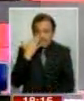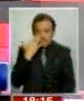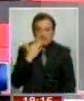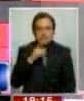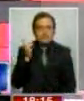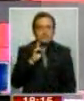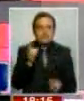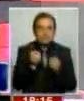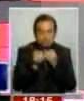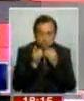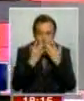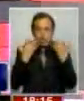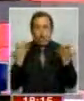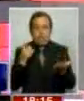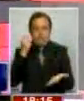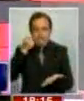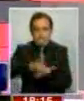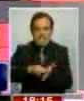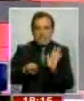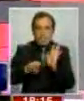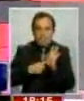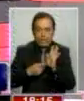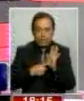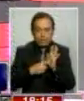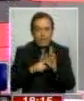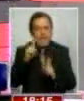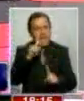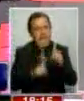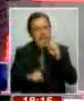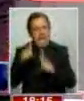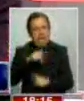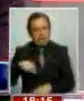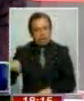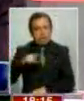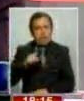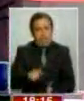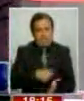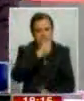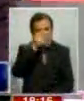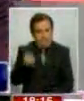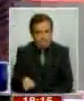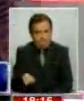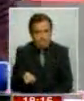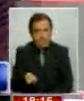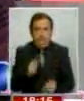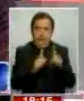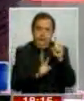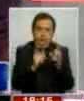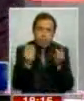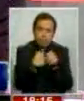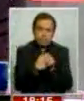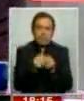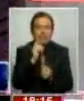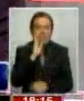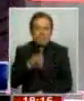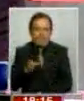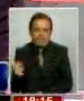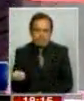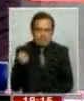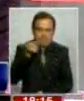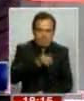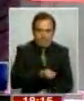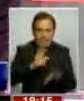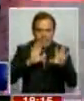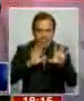tengan una sorpresa en el pago de sus impuestos. Y a muchos de ellos se les devuelve y algunos pocos, digamos, tienen que pagar, digamos, más de un 10%.